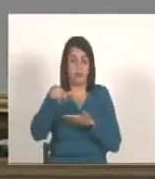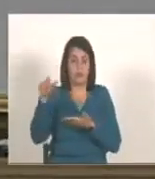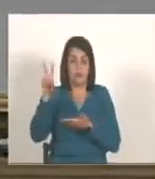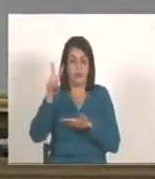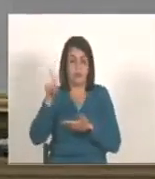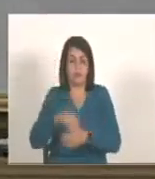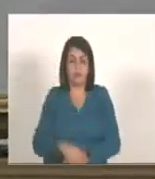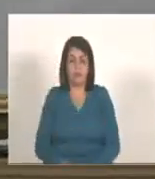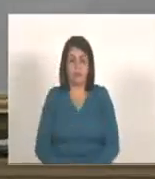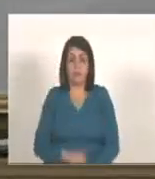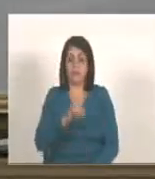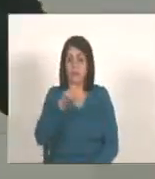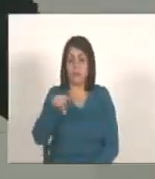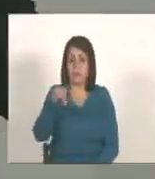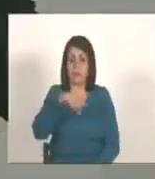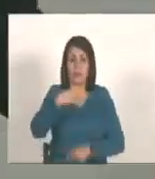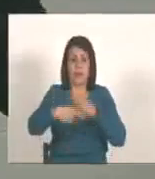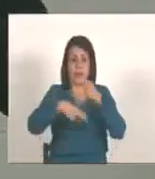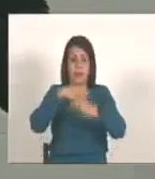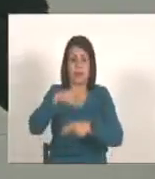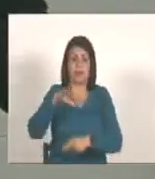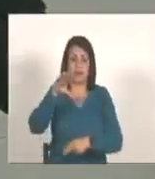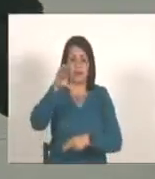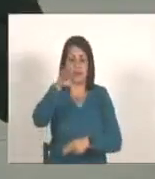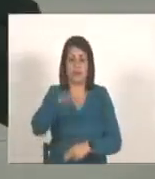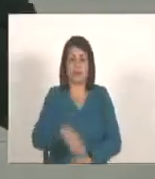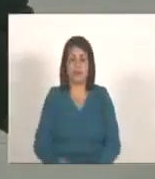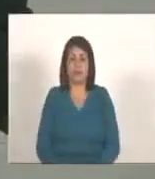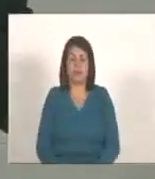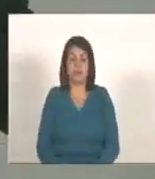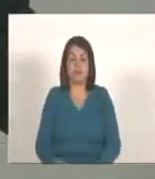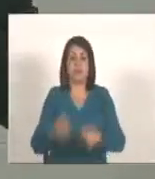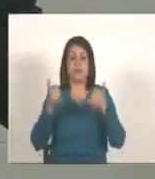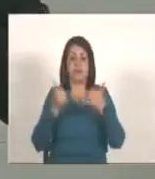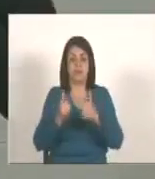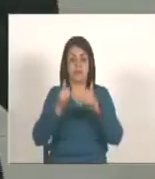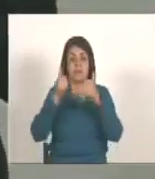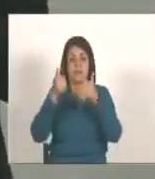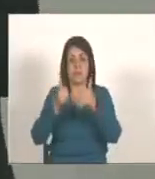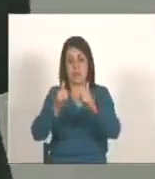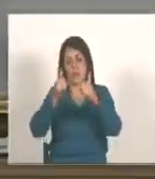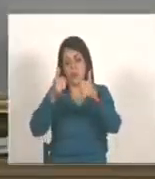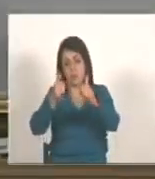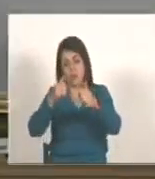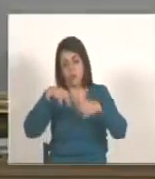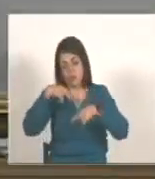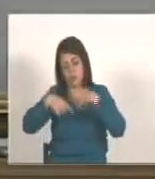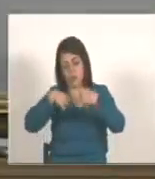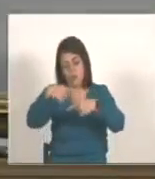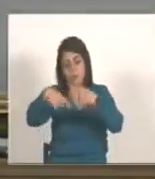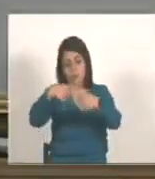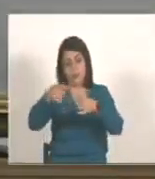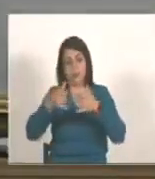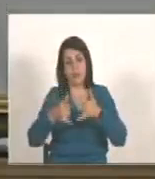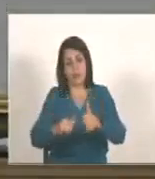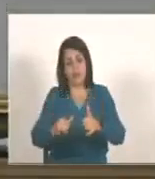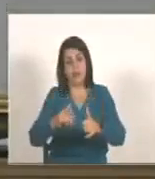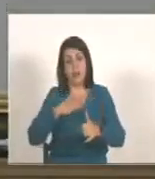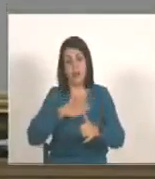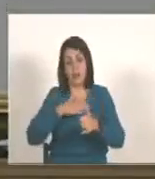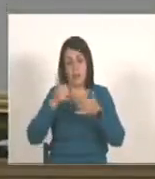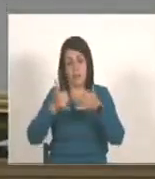como venezolanos, sino de las generaciones por venir, sino de los hijos de mis hijos y las hijas de mis hijas.